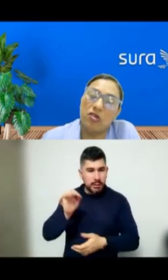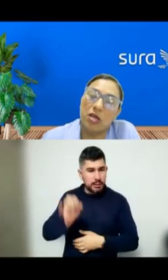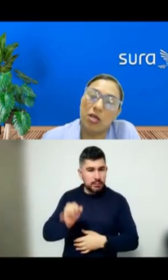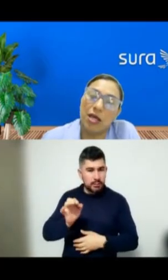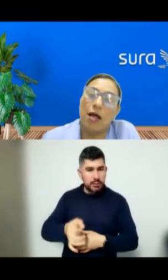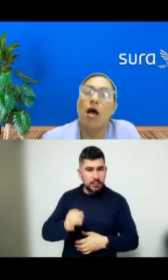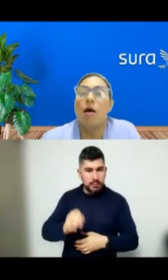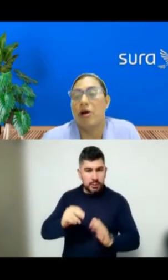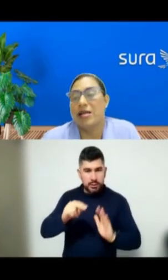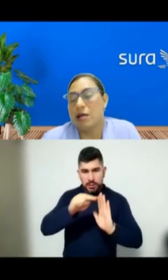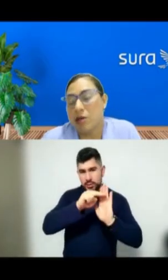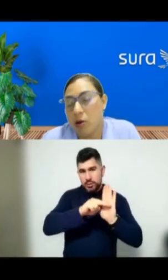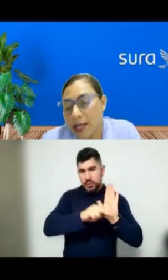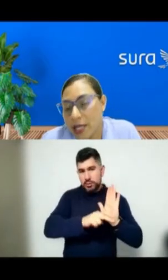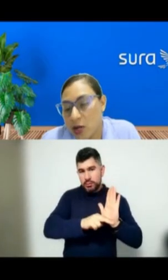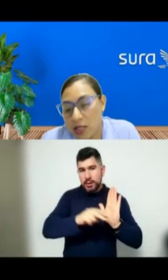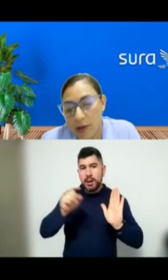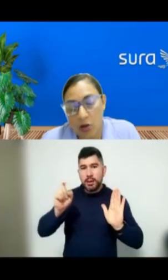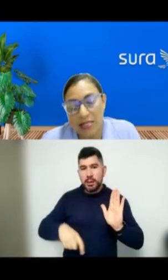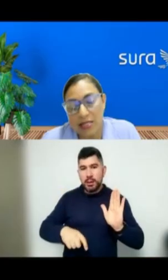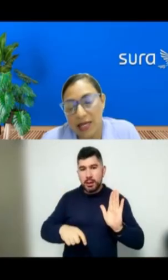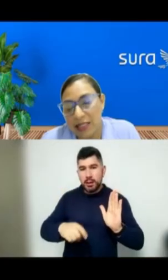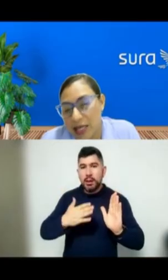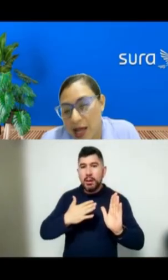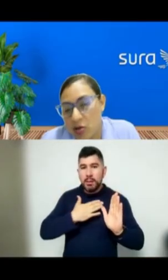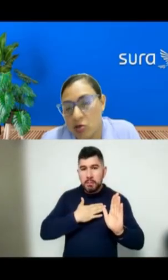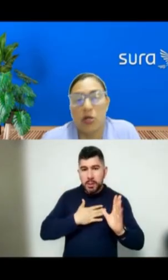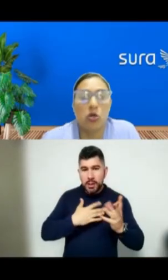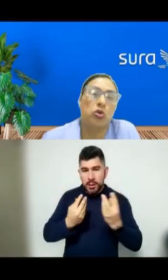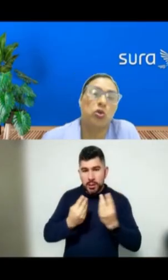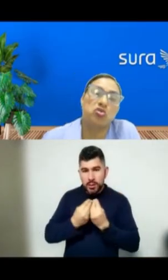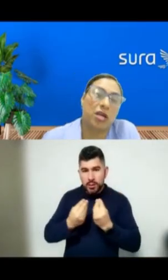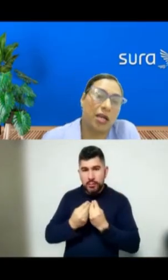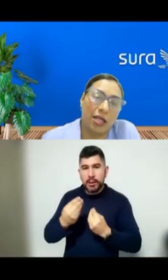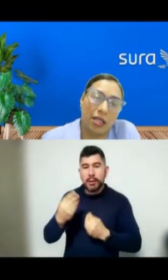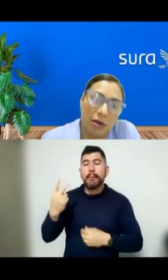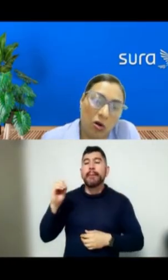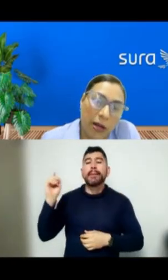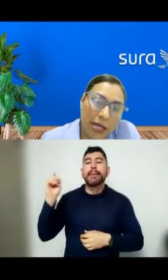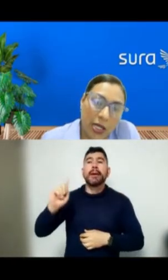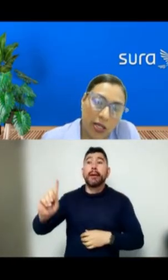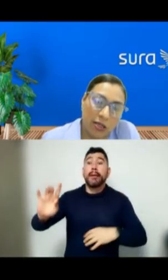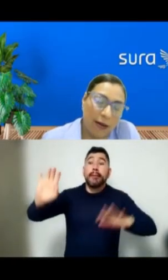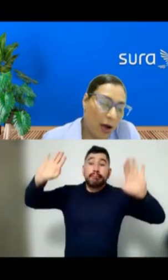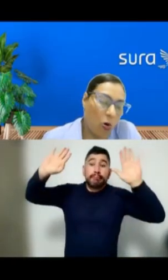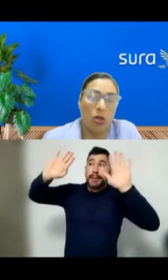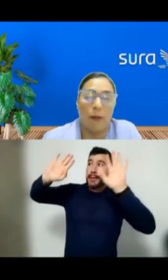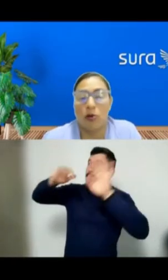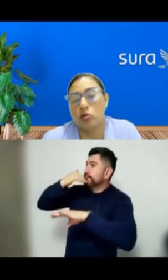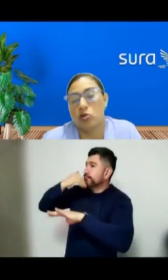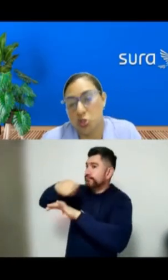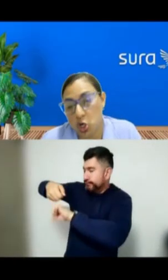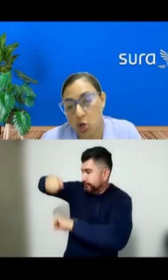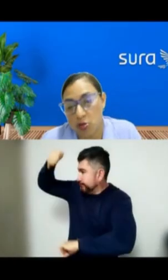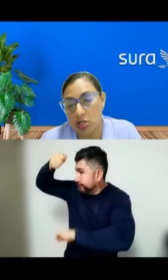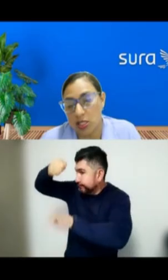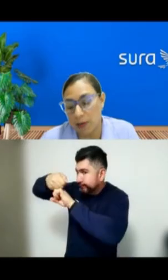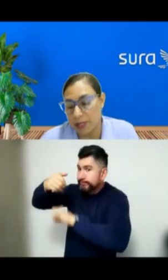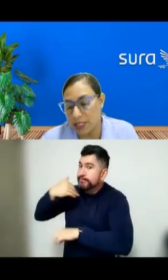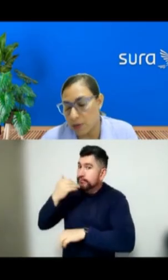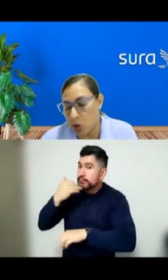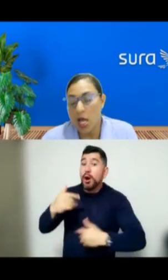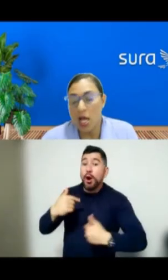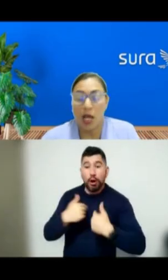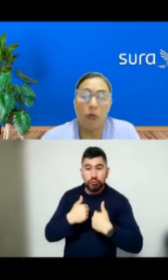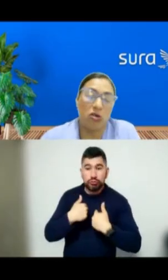estas normas de bioseguridad. Puede ser mi compañero de trabajo de hace 20 años, pero yo no sé qué tiene mi compañero de trabajo, o de pronto soy yo, como